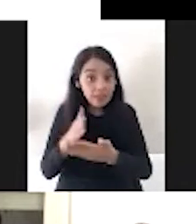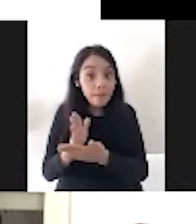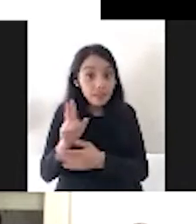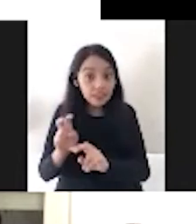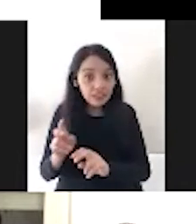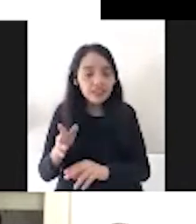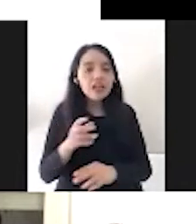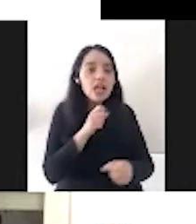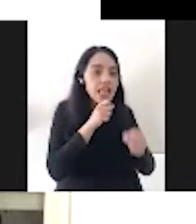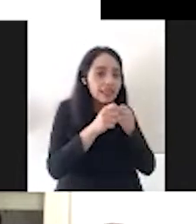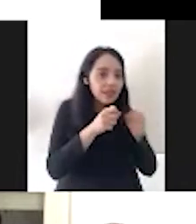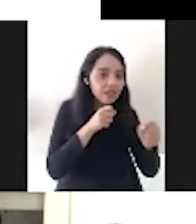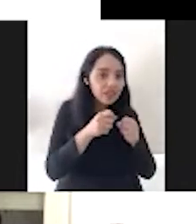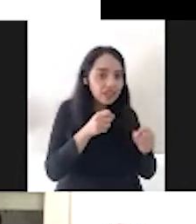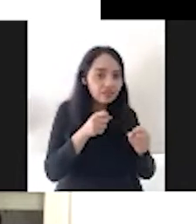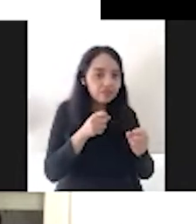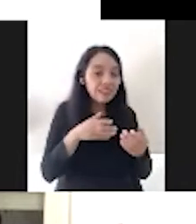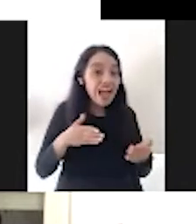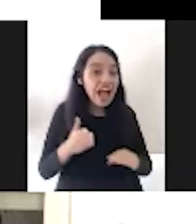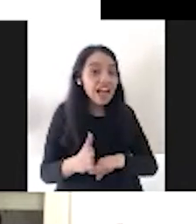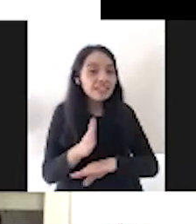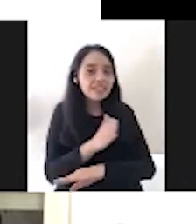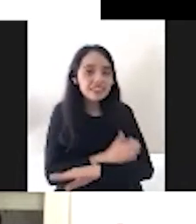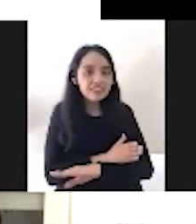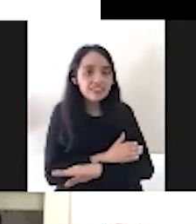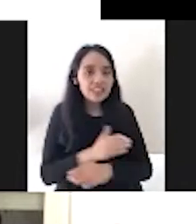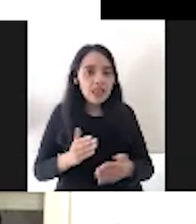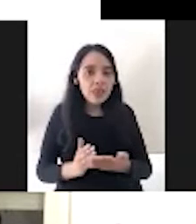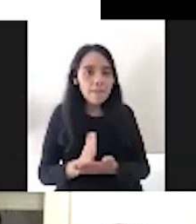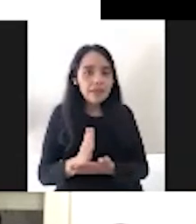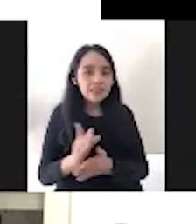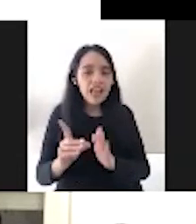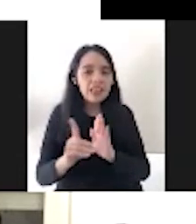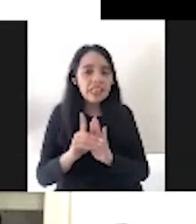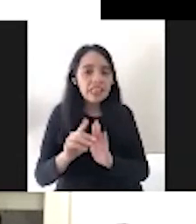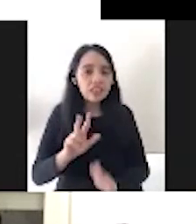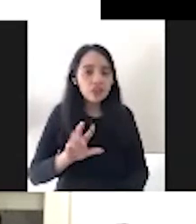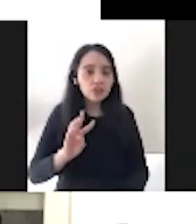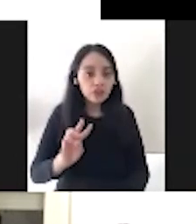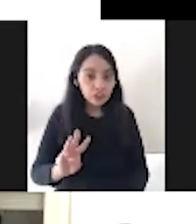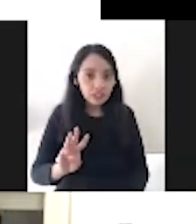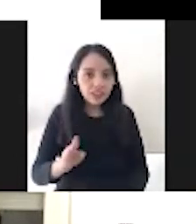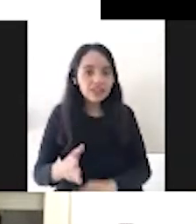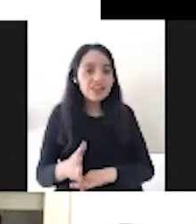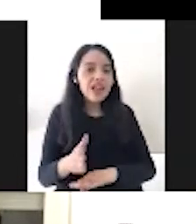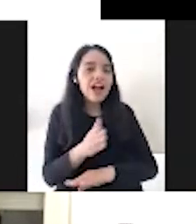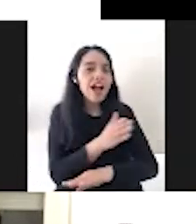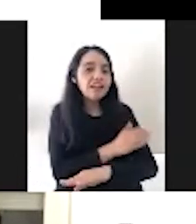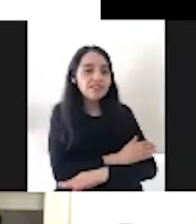escuela, y antes que empezara el decreto 83 a impulsarse, a